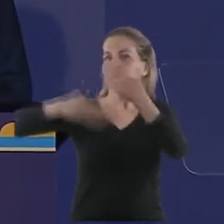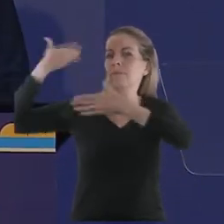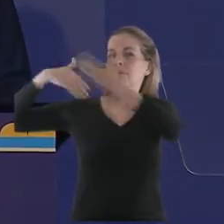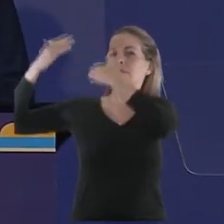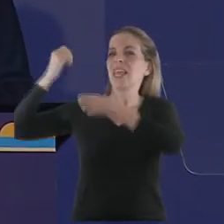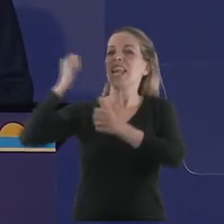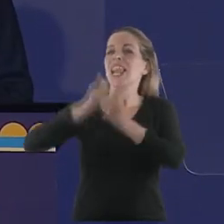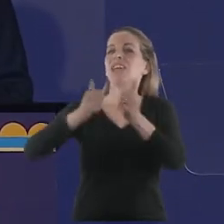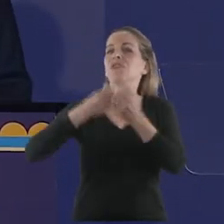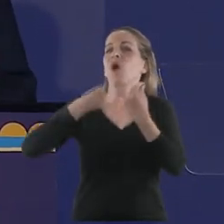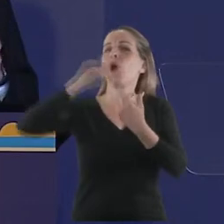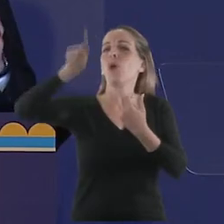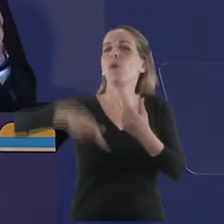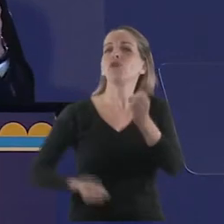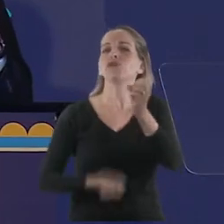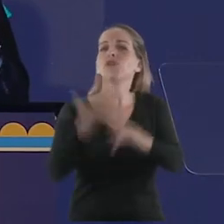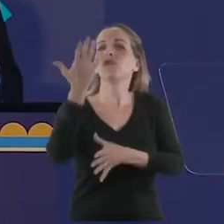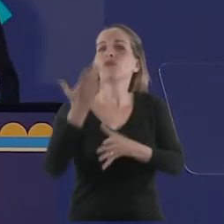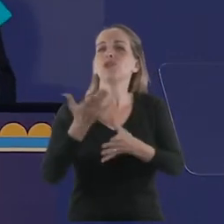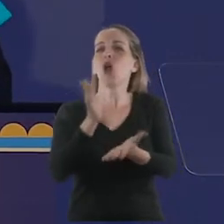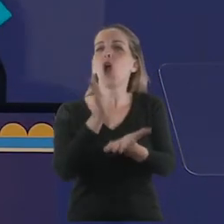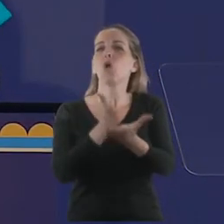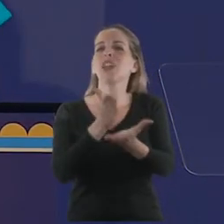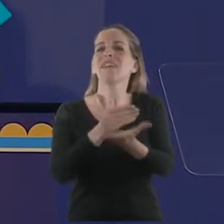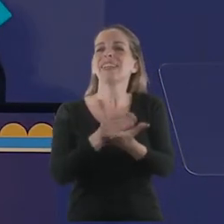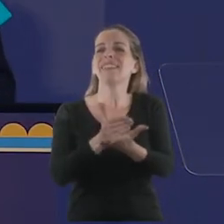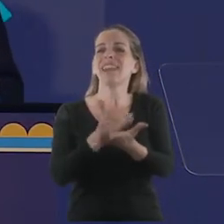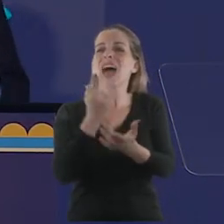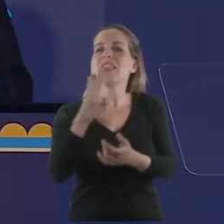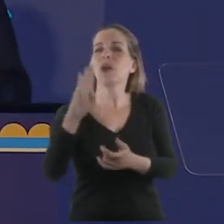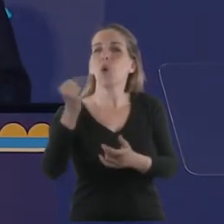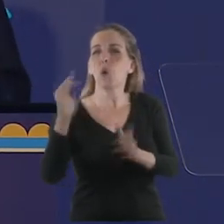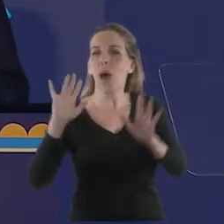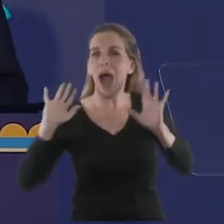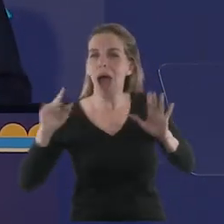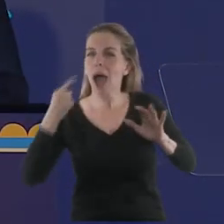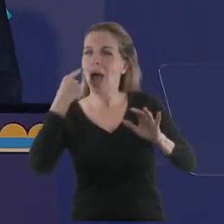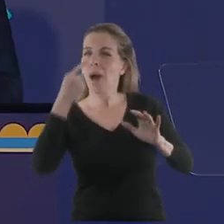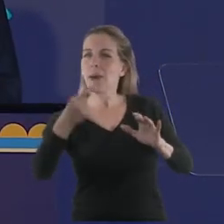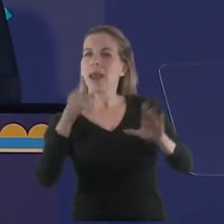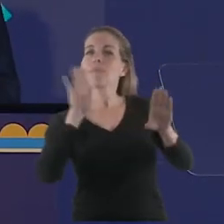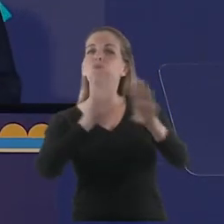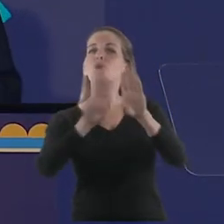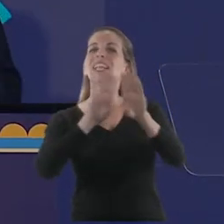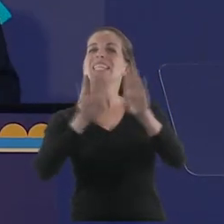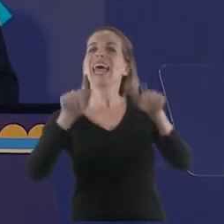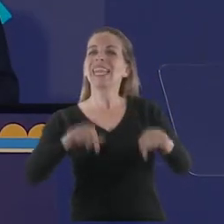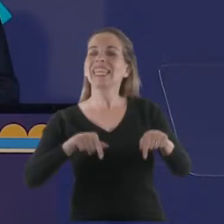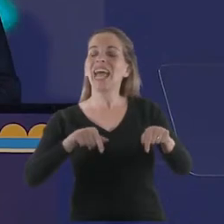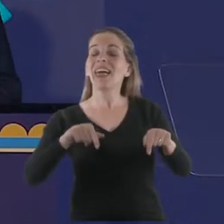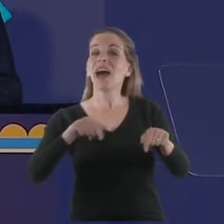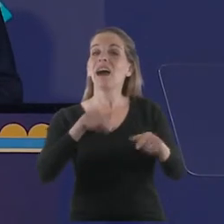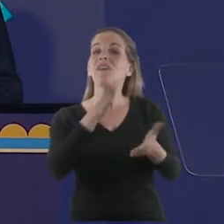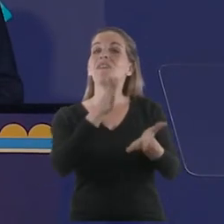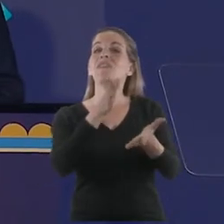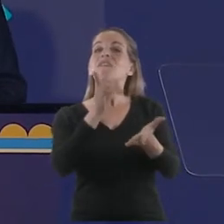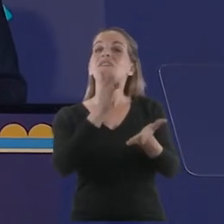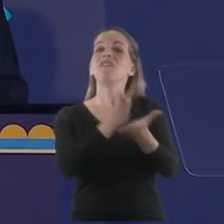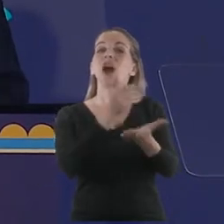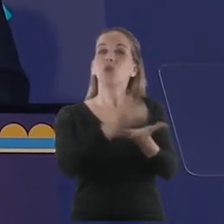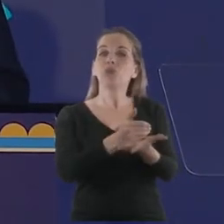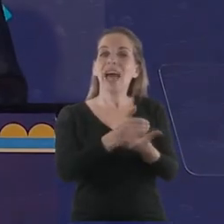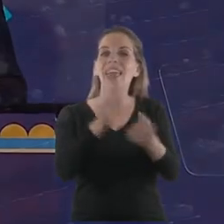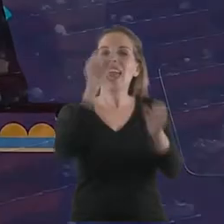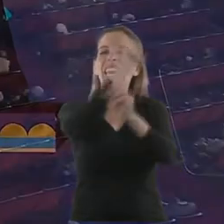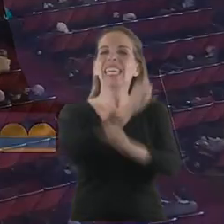la Universidad de Buenos Aires. Nos vamos a ubicar en la puerta de entrada de la Facultad de Ingeniería de la calle